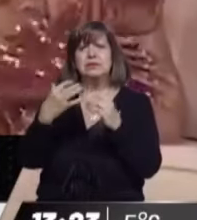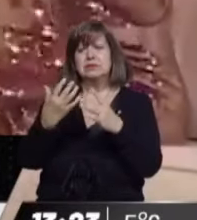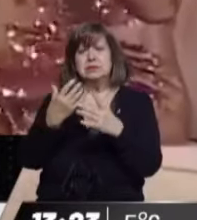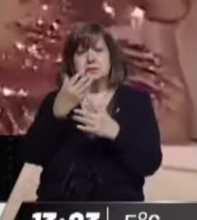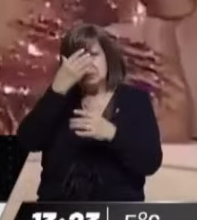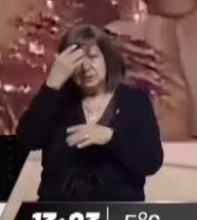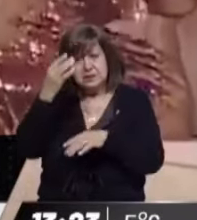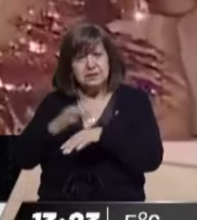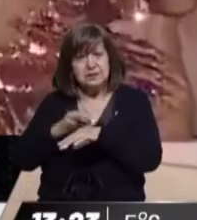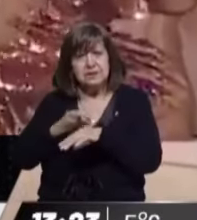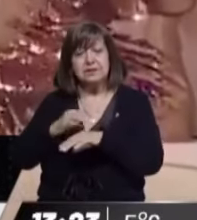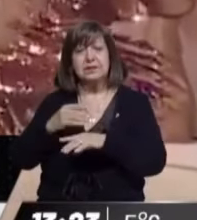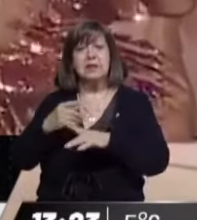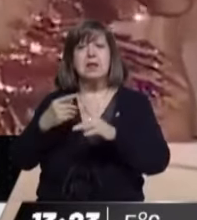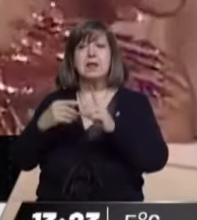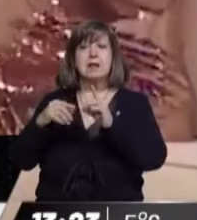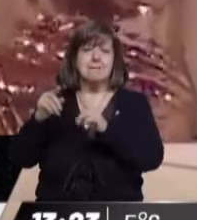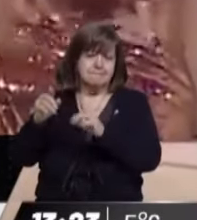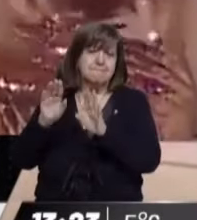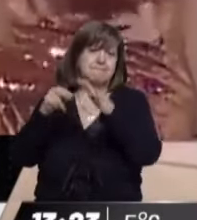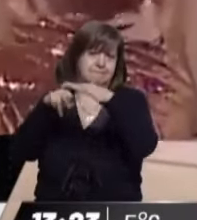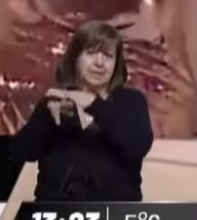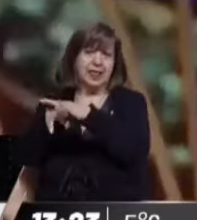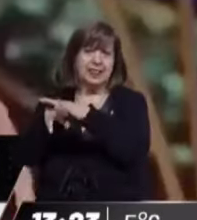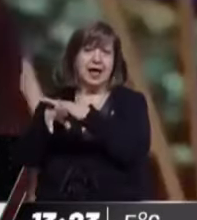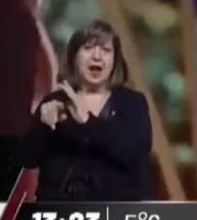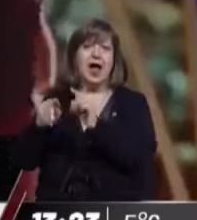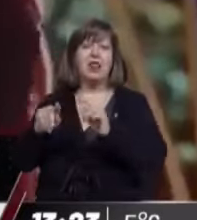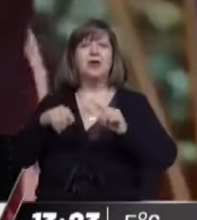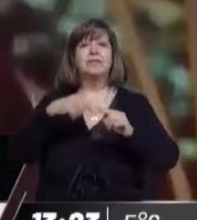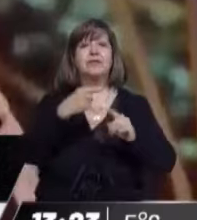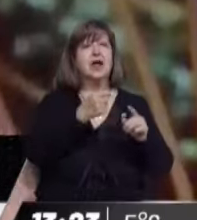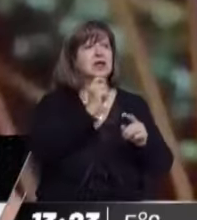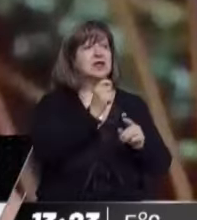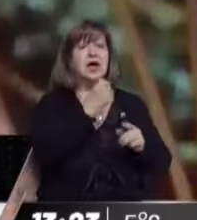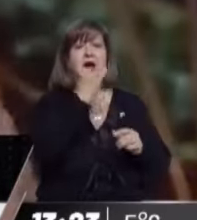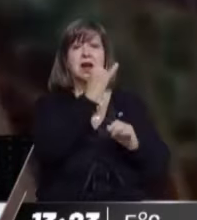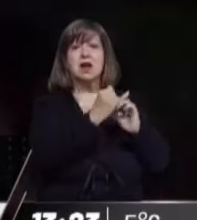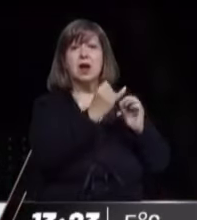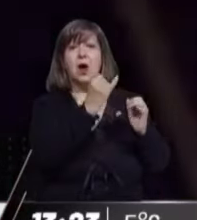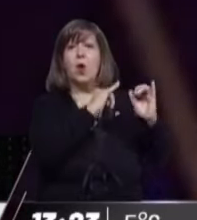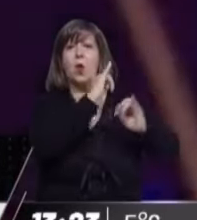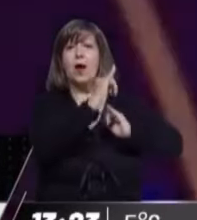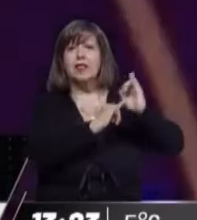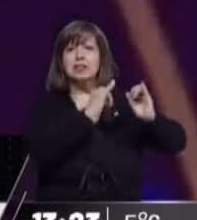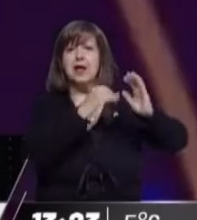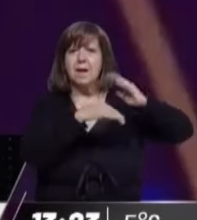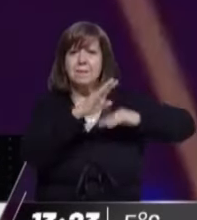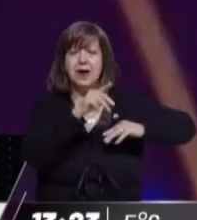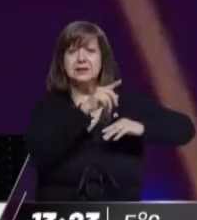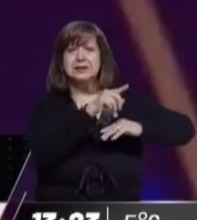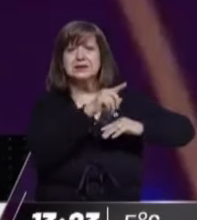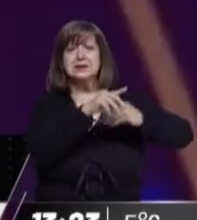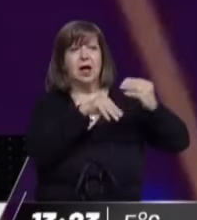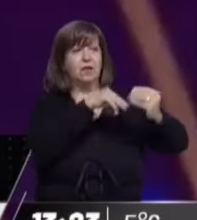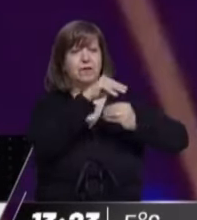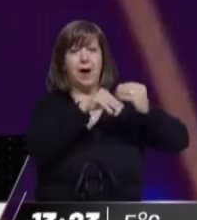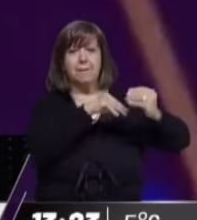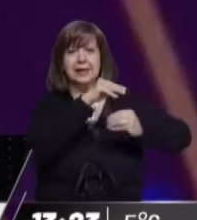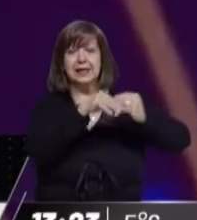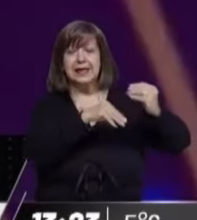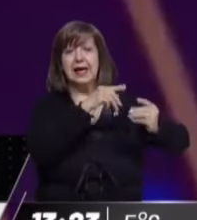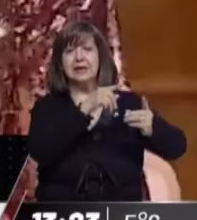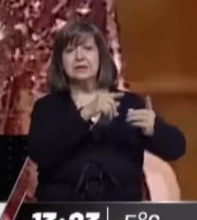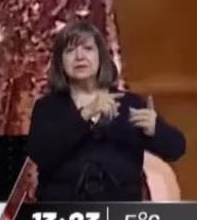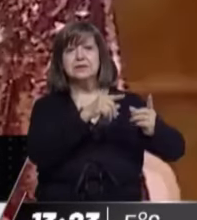más sale a contar un poco con mayor precisión es y y que y que lo nombra un poco la misma familia Antonio gasalla